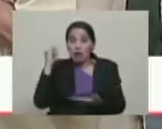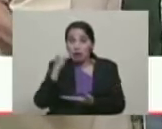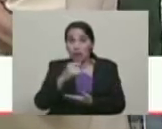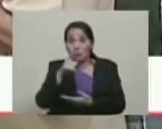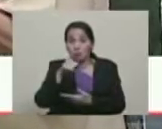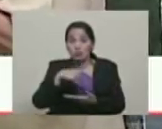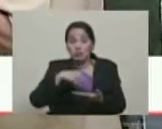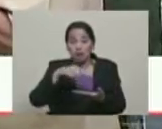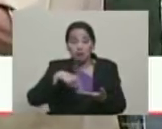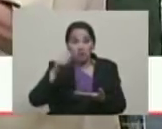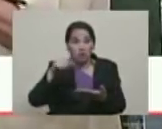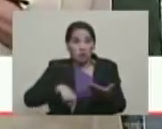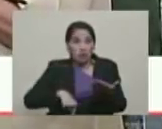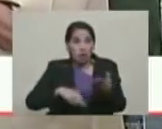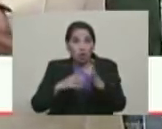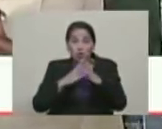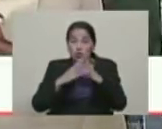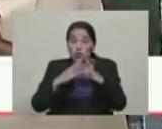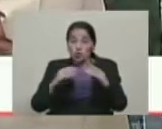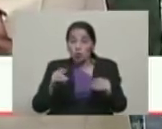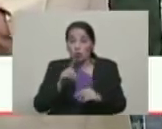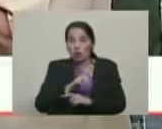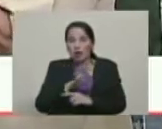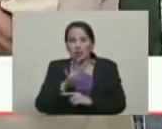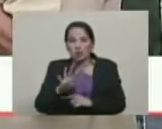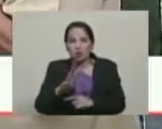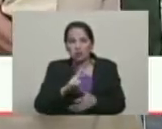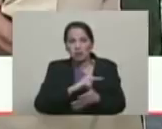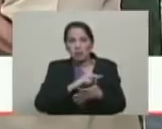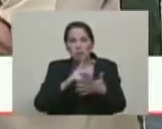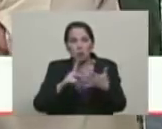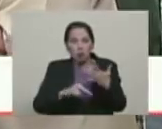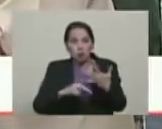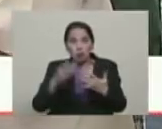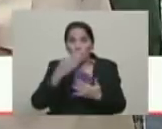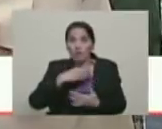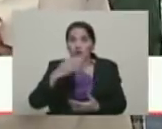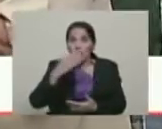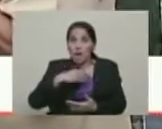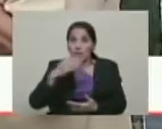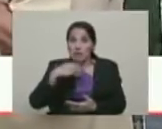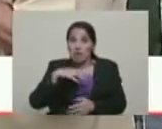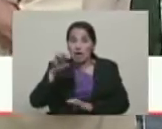este decreto donde están alrededor de 14 rubros vegetales